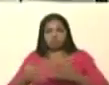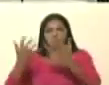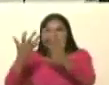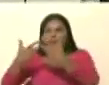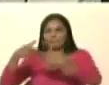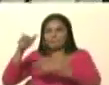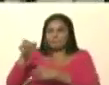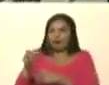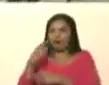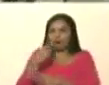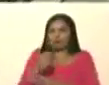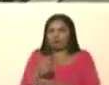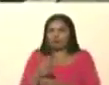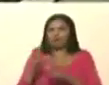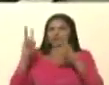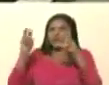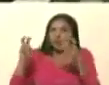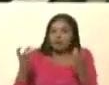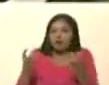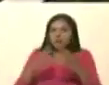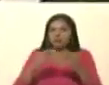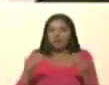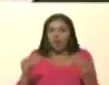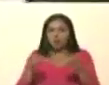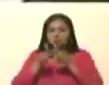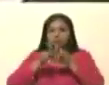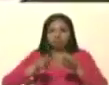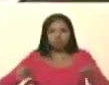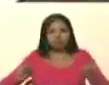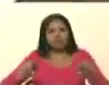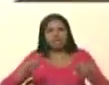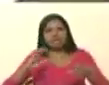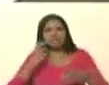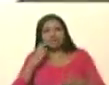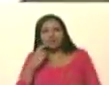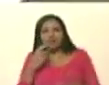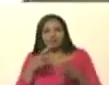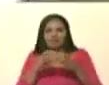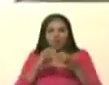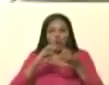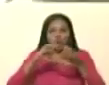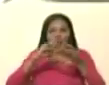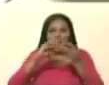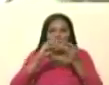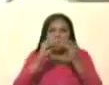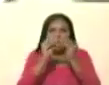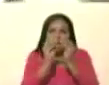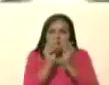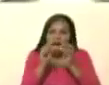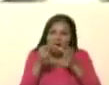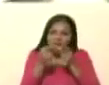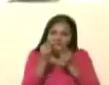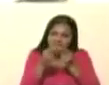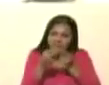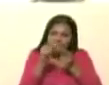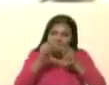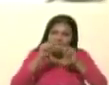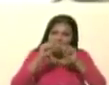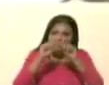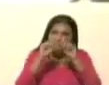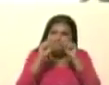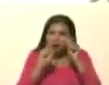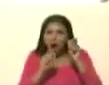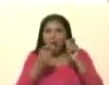modernas como hacen el proceso de separación entre la cáscara y las semillas